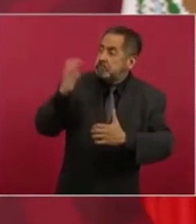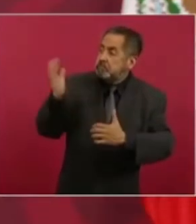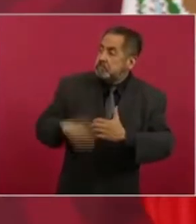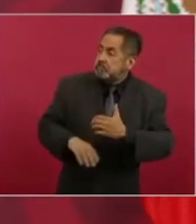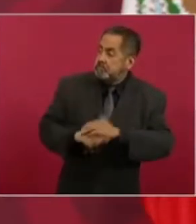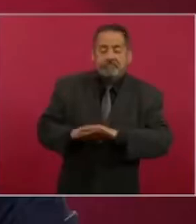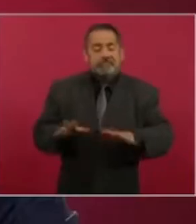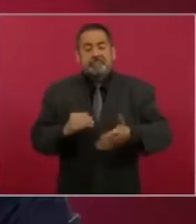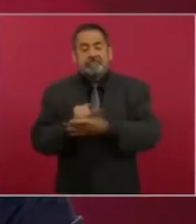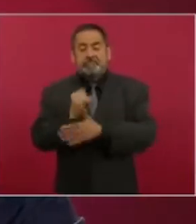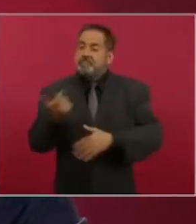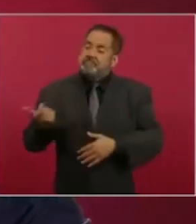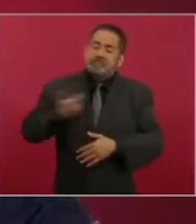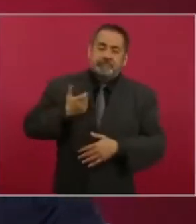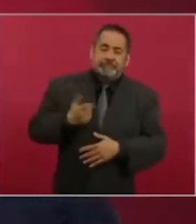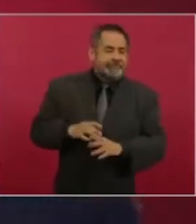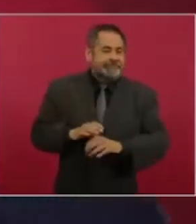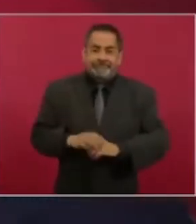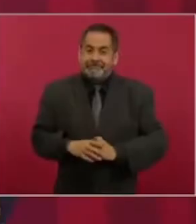indispensable el que nos